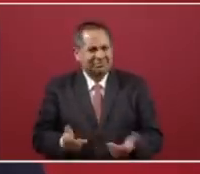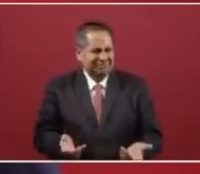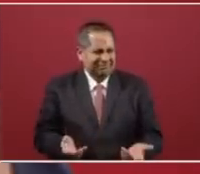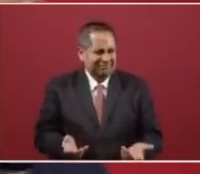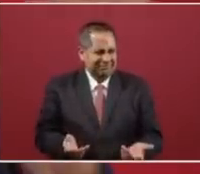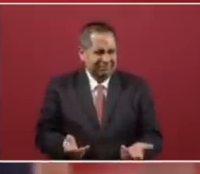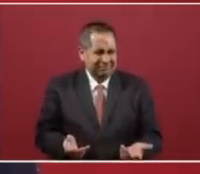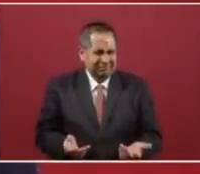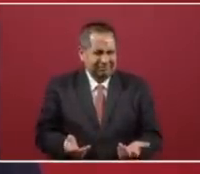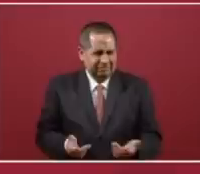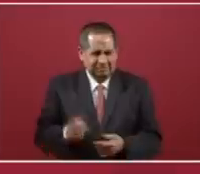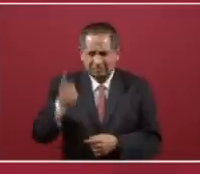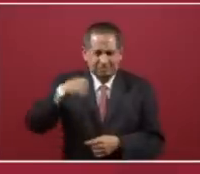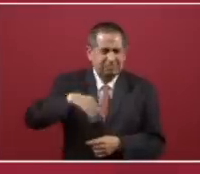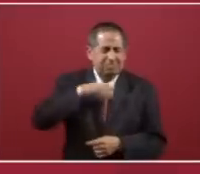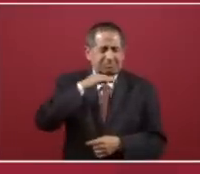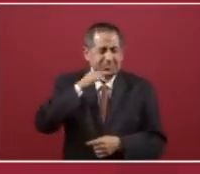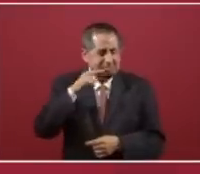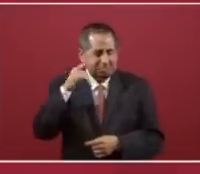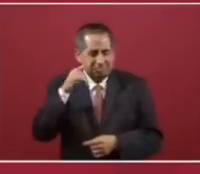paso de noche